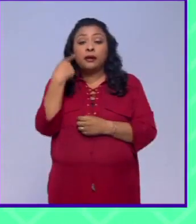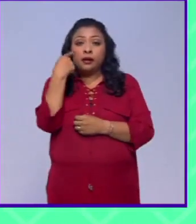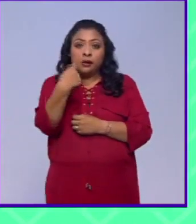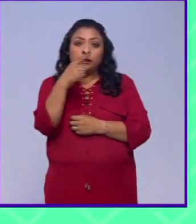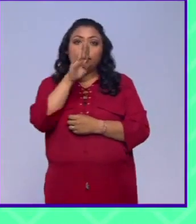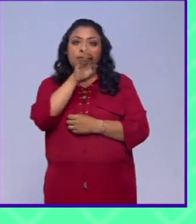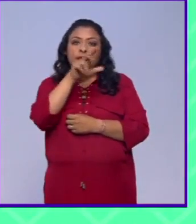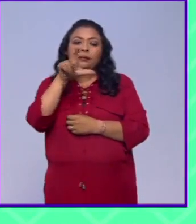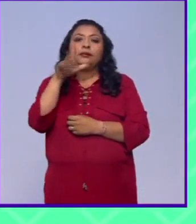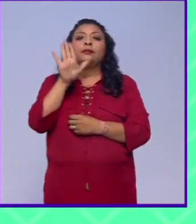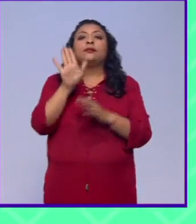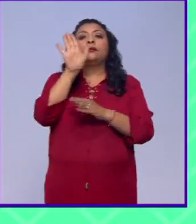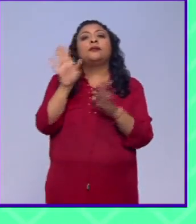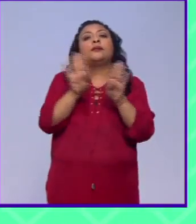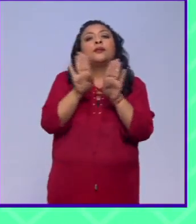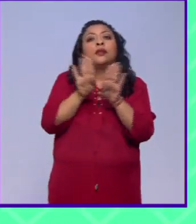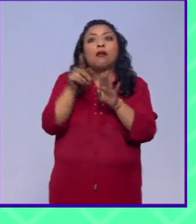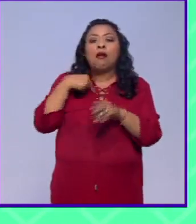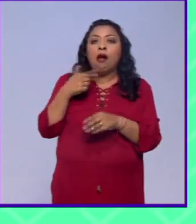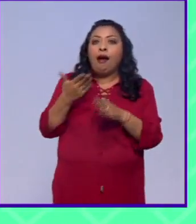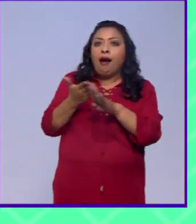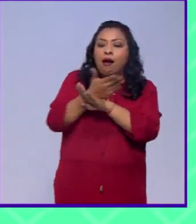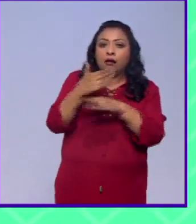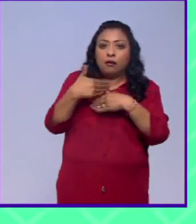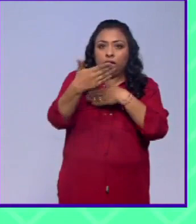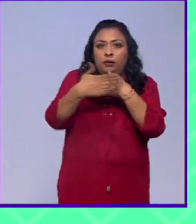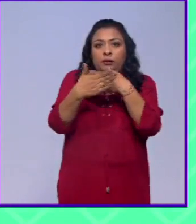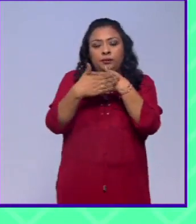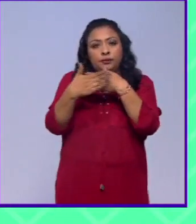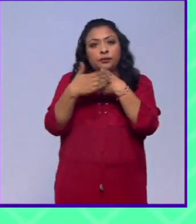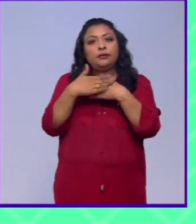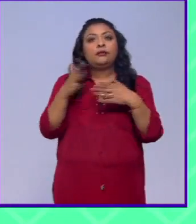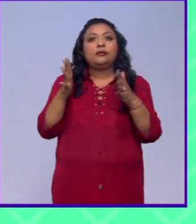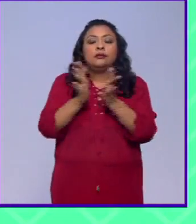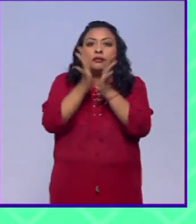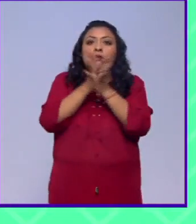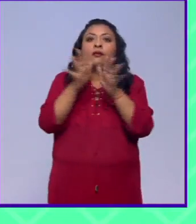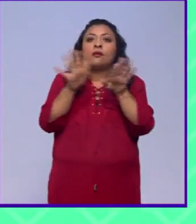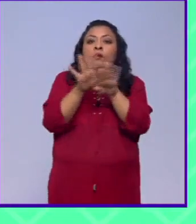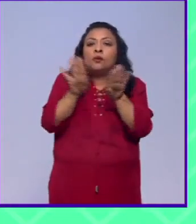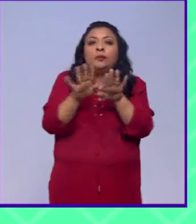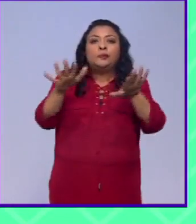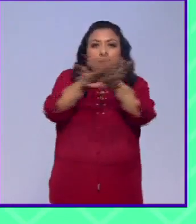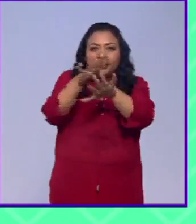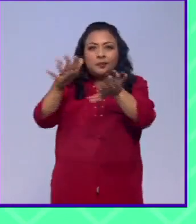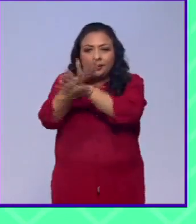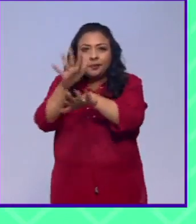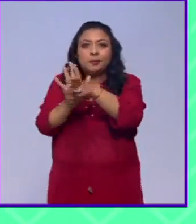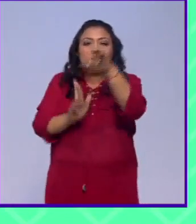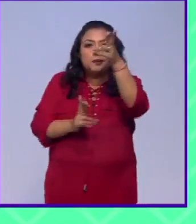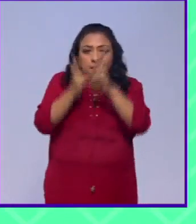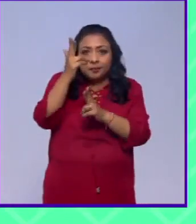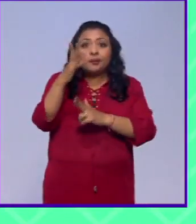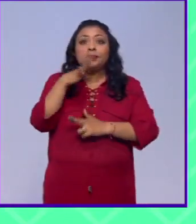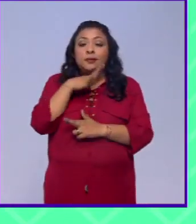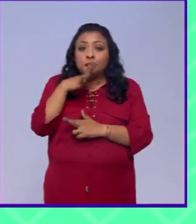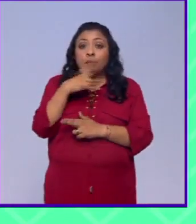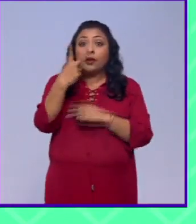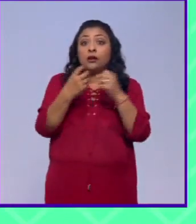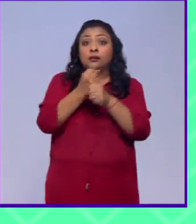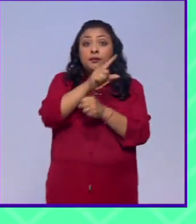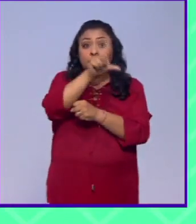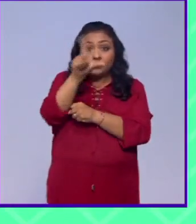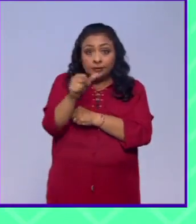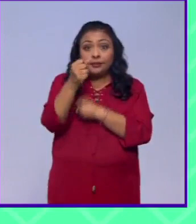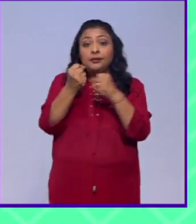Buñuel como una especie de anticipador de todos esos movimientos contestatarios que hay y que a los dos años, en